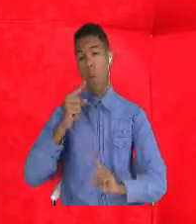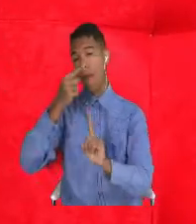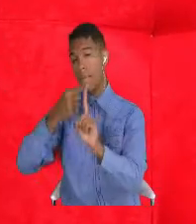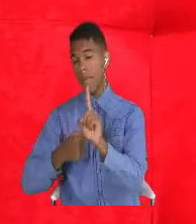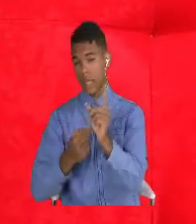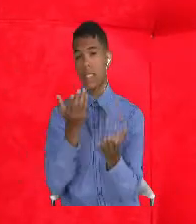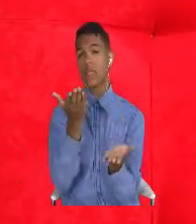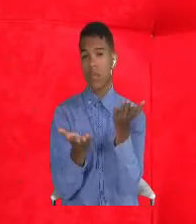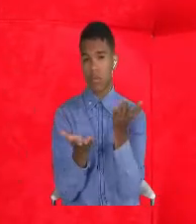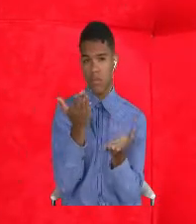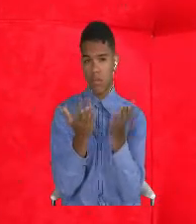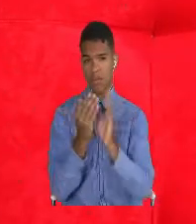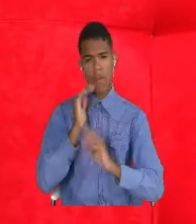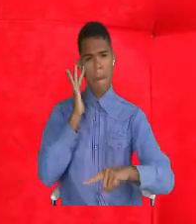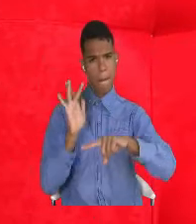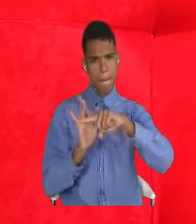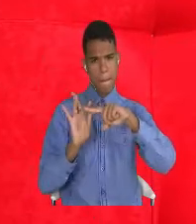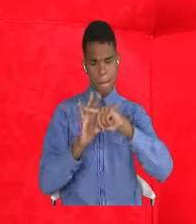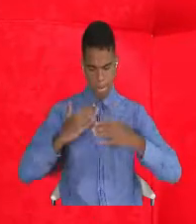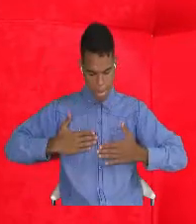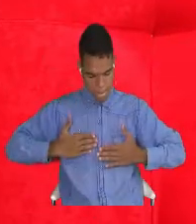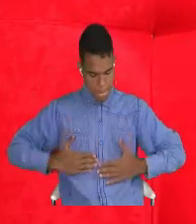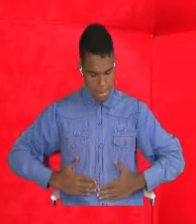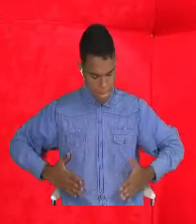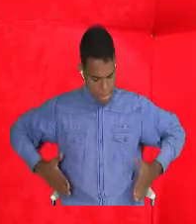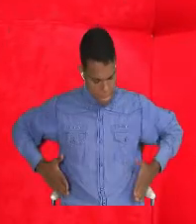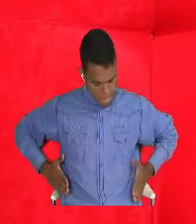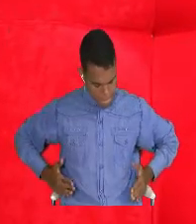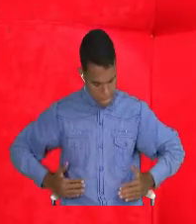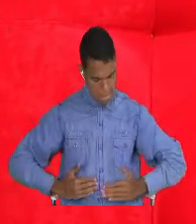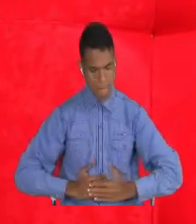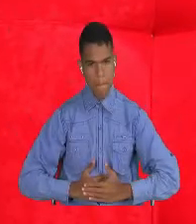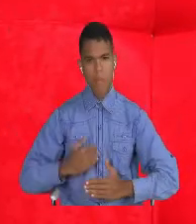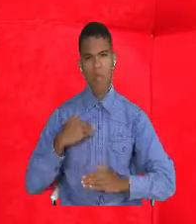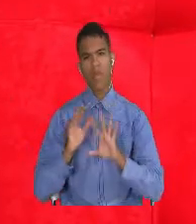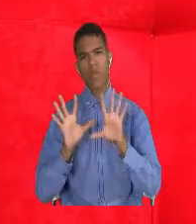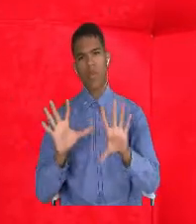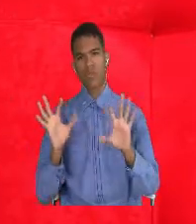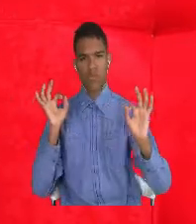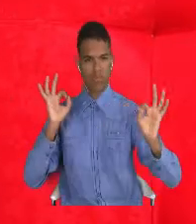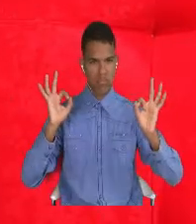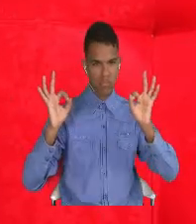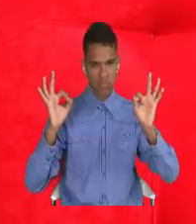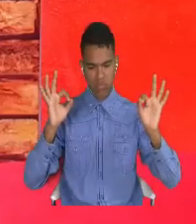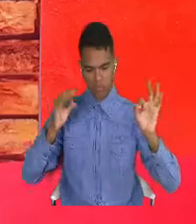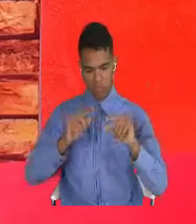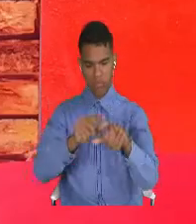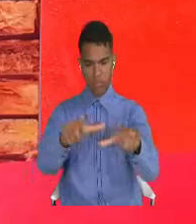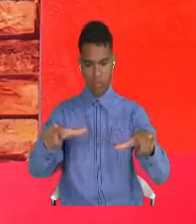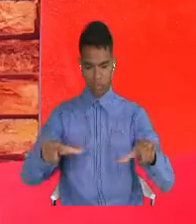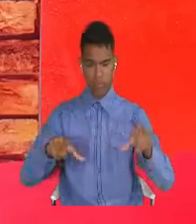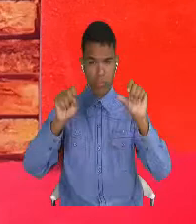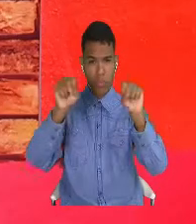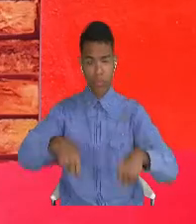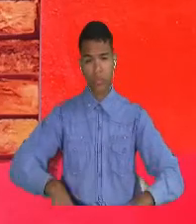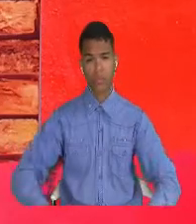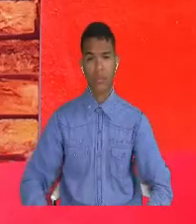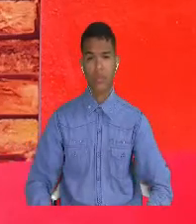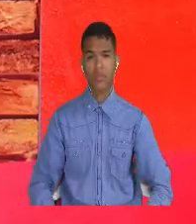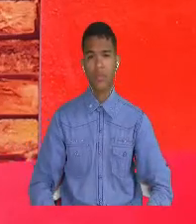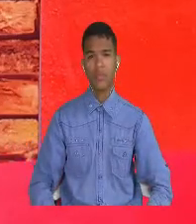Va acompañado de toda la aparatología que nosotros manejamos en el centro de estética, más la manual. Tú dices que esta reducción